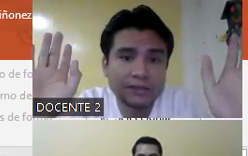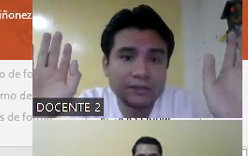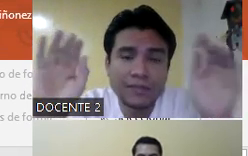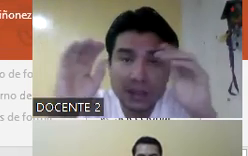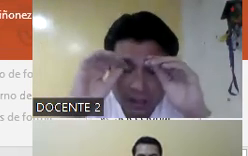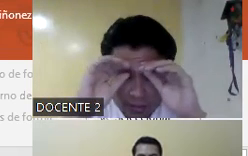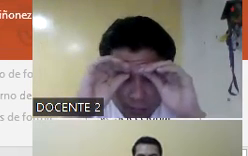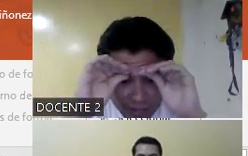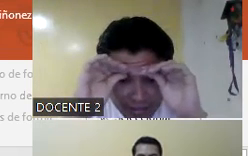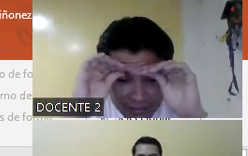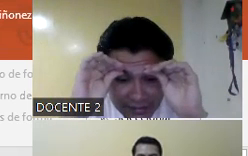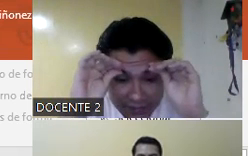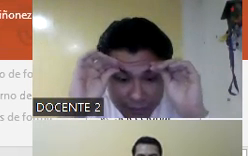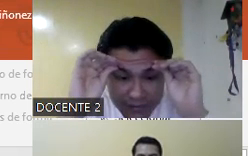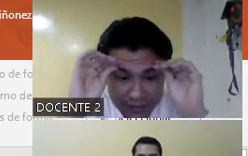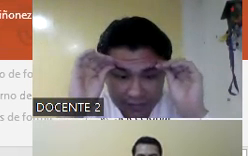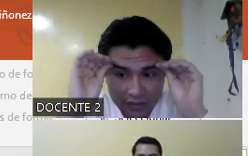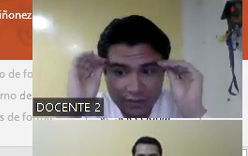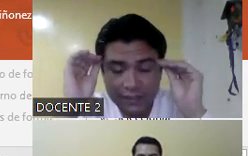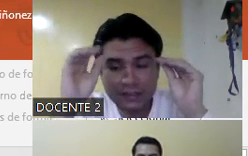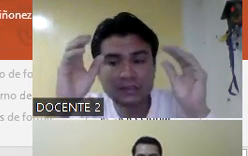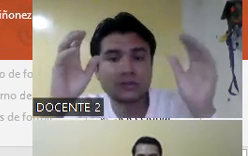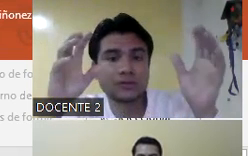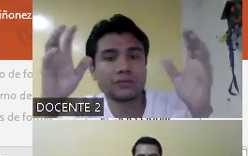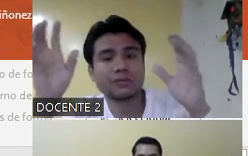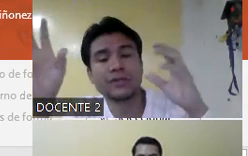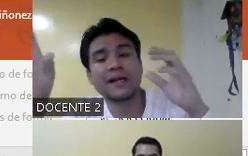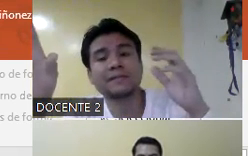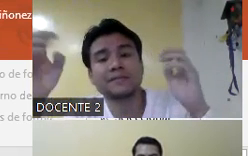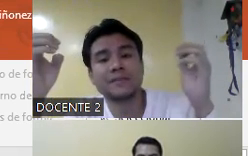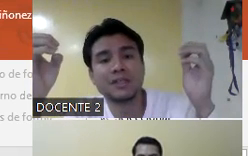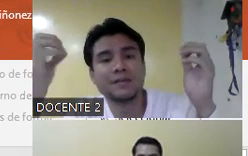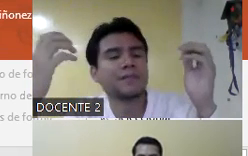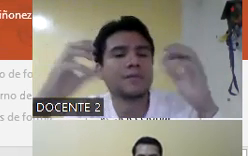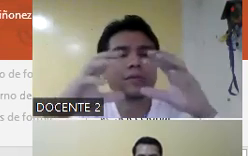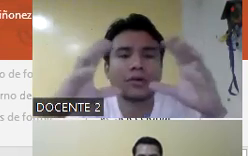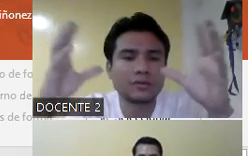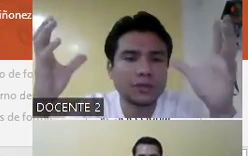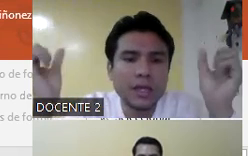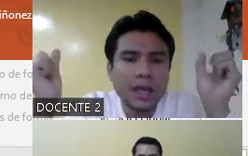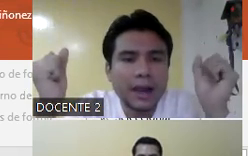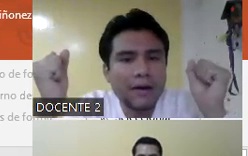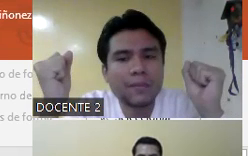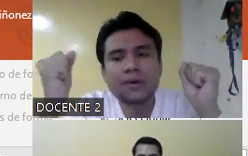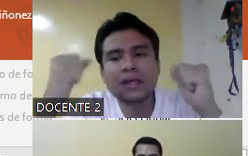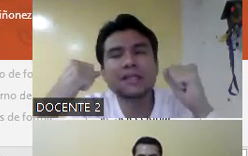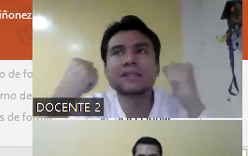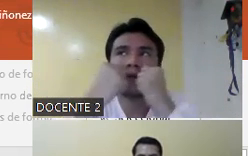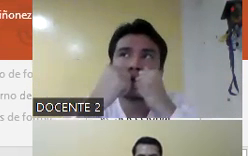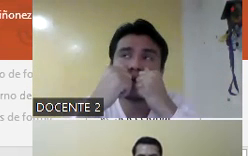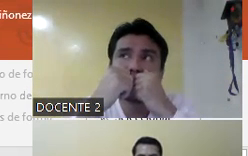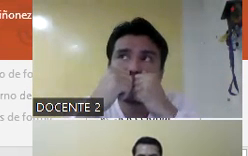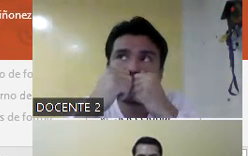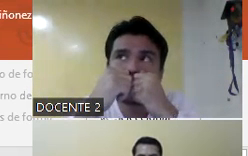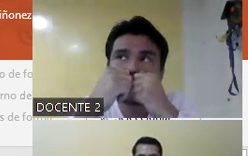largo plazo, pueden ser afectados la parte sociocultural, ¿sí? Todo. Ahora, ¿por qué